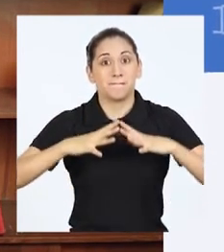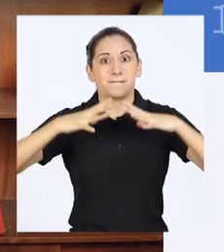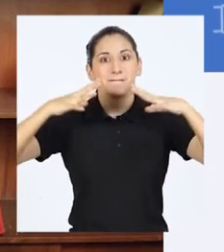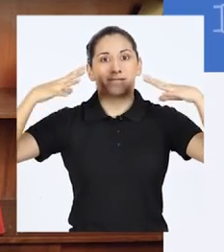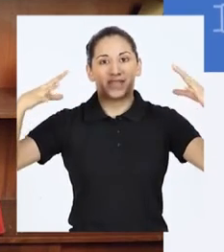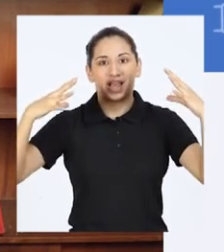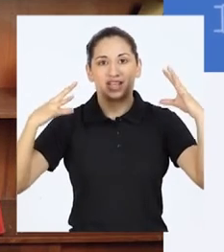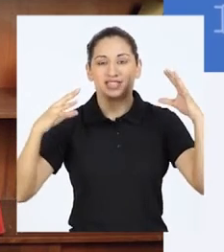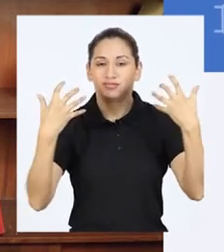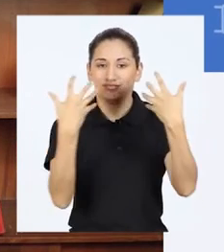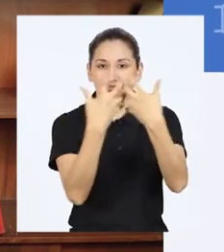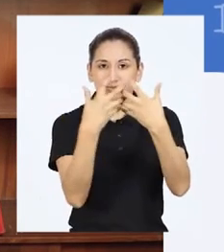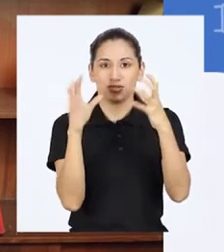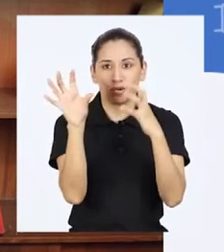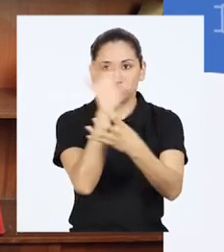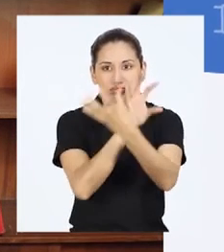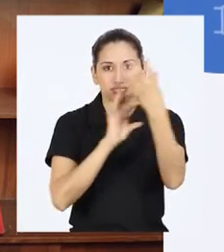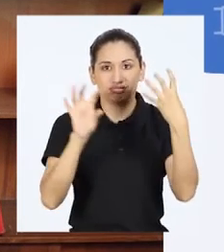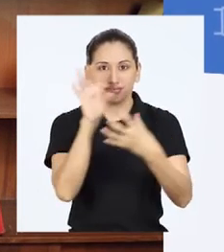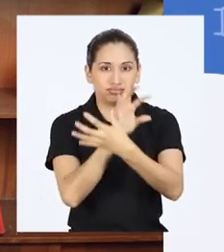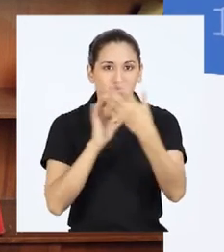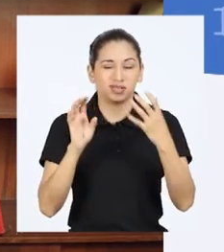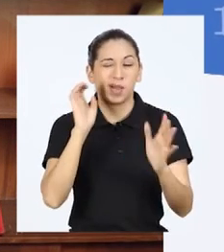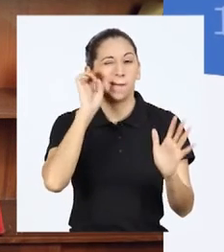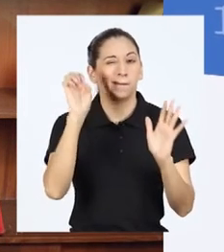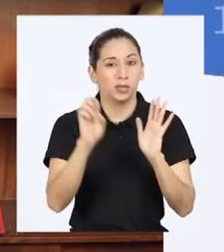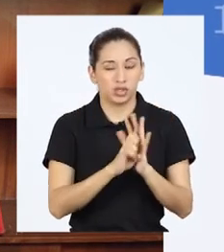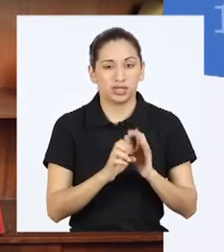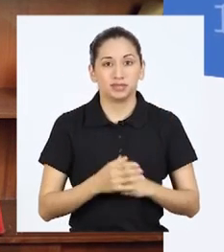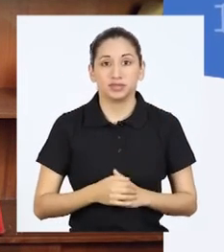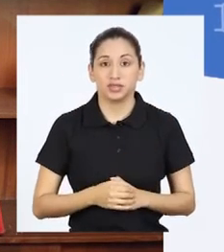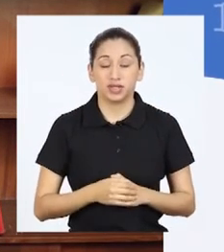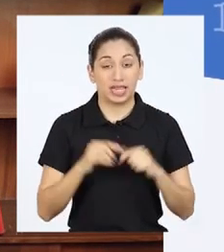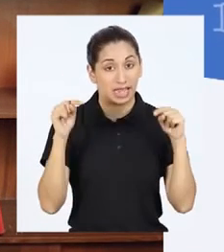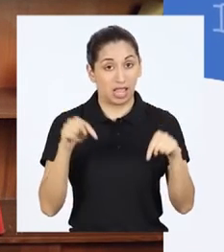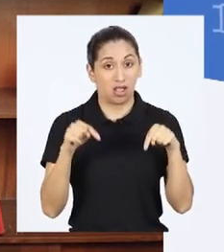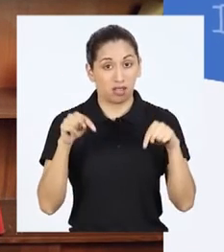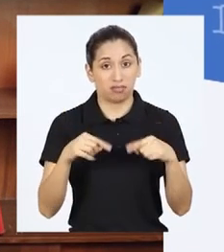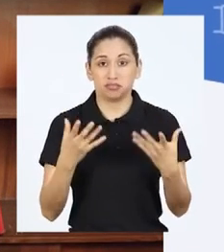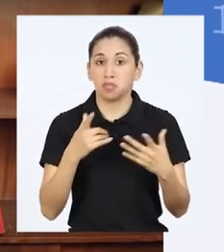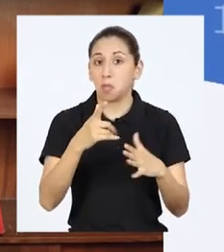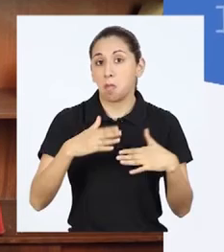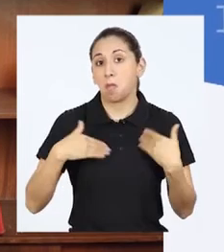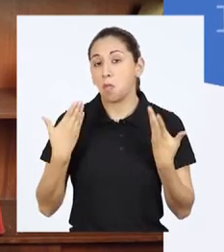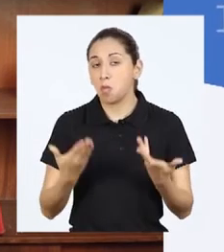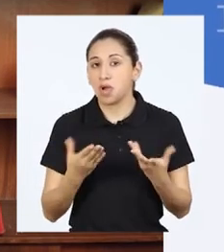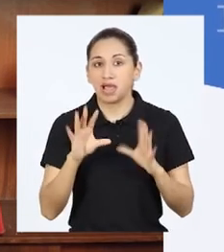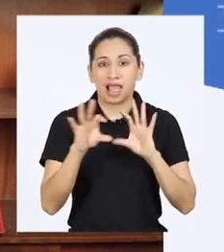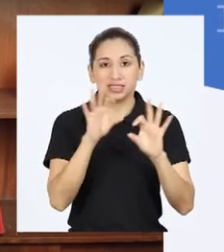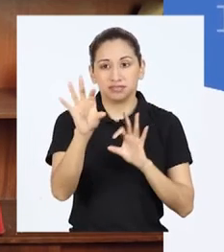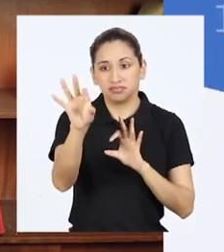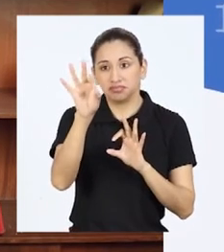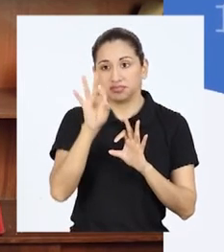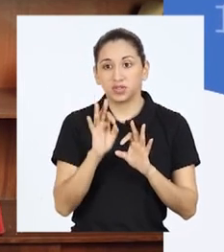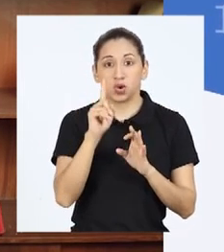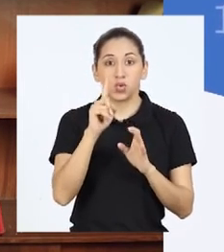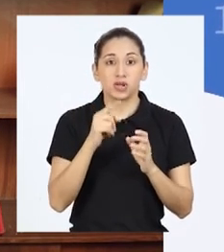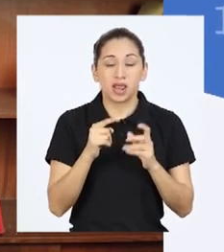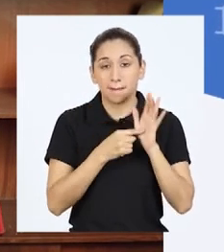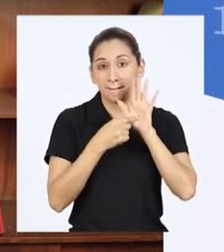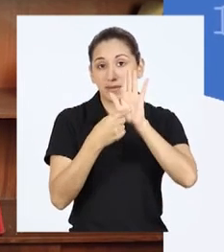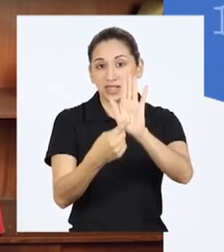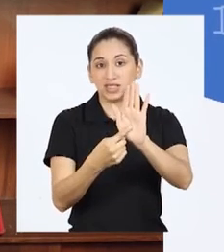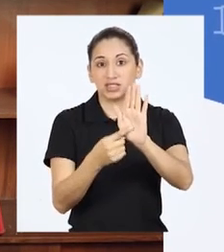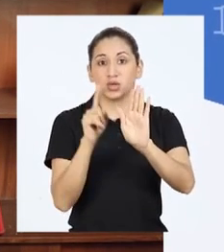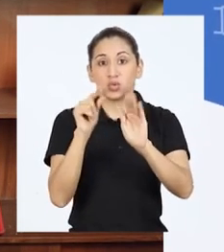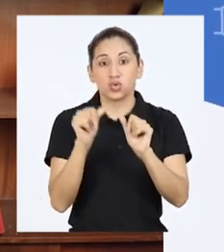de combinaciones posibles. Por ejemplo, en este caso, podríamos tener una presentación dirigida